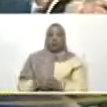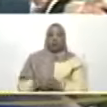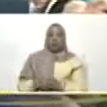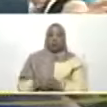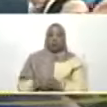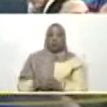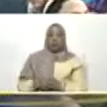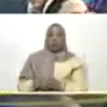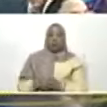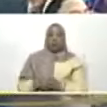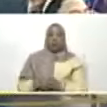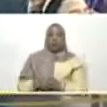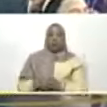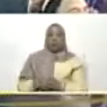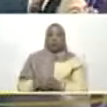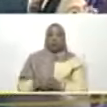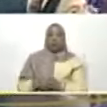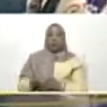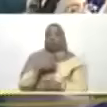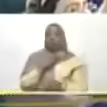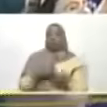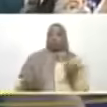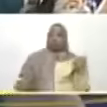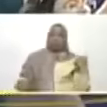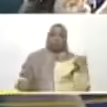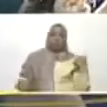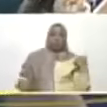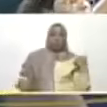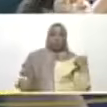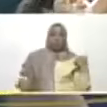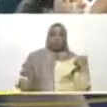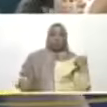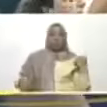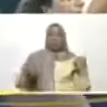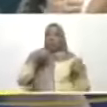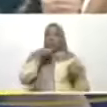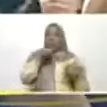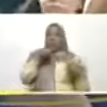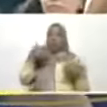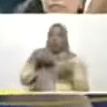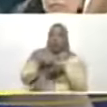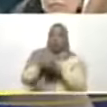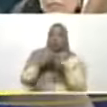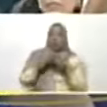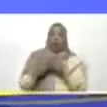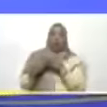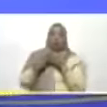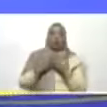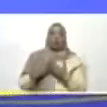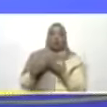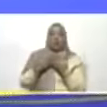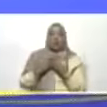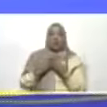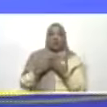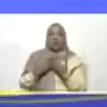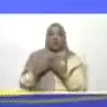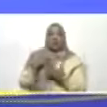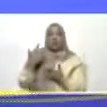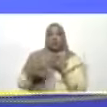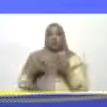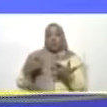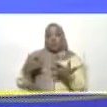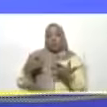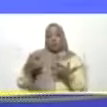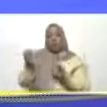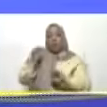cuéntame ya presidente esta de prevención integral de estudiantes es para apoyarlos y